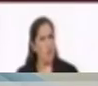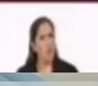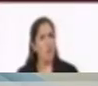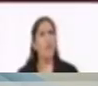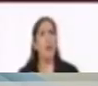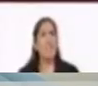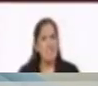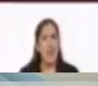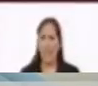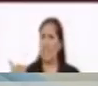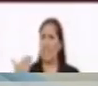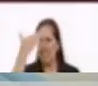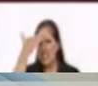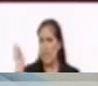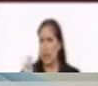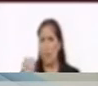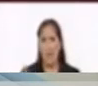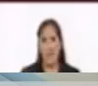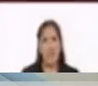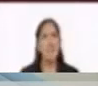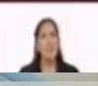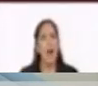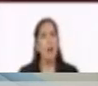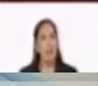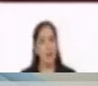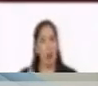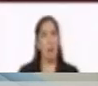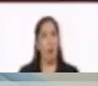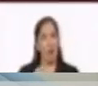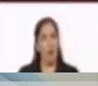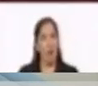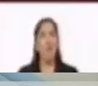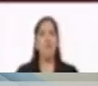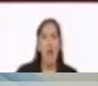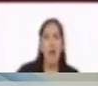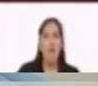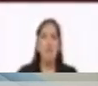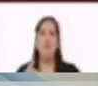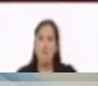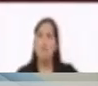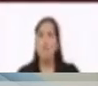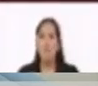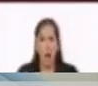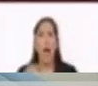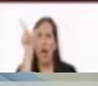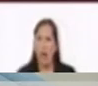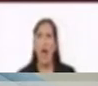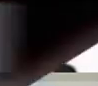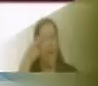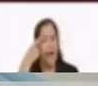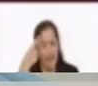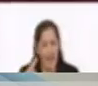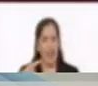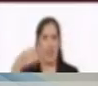hace 15 meses hayamos comenzado a caminar en la dirección de ese país que nos debemos, que nos merecemos, que tenemos que